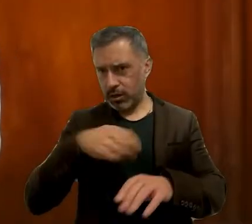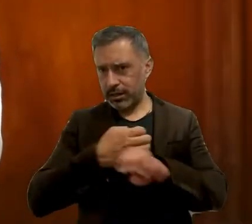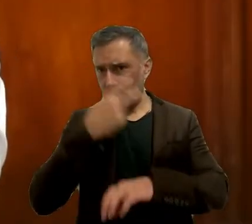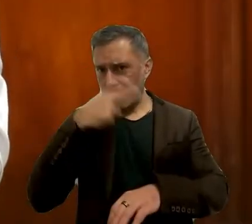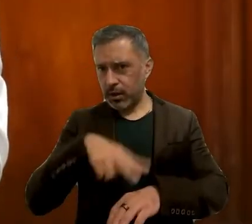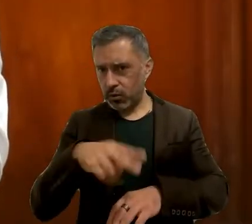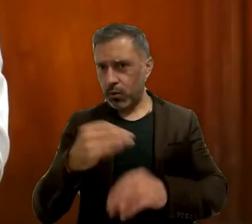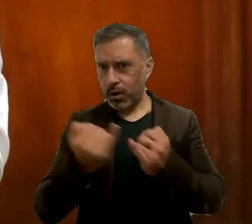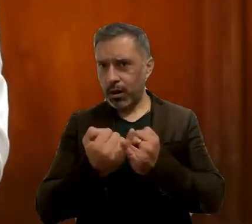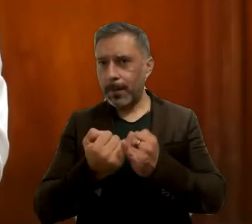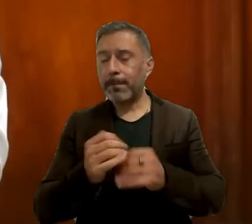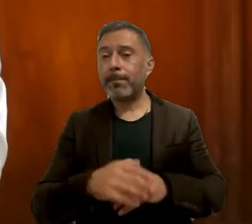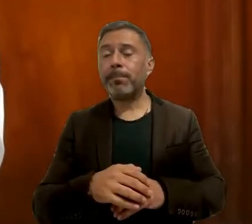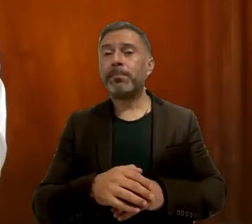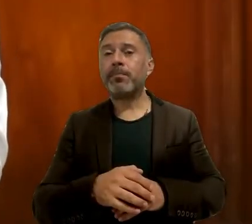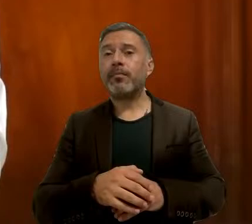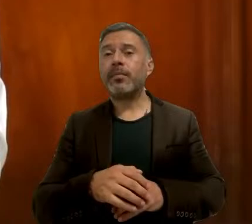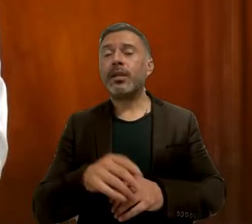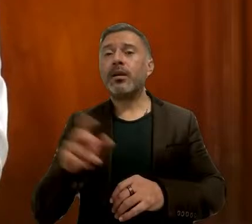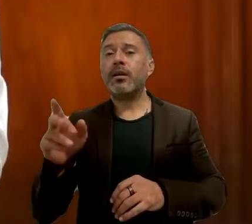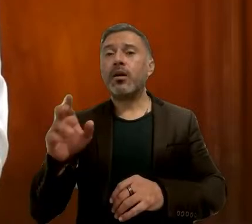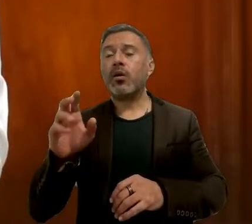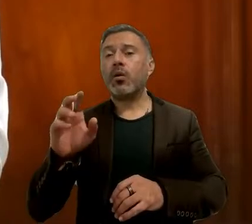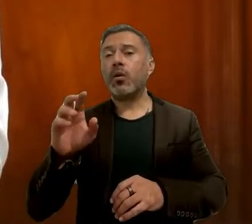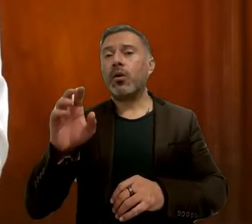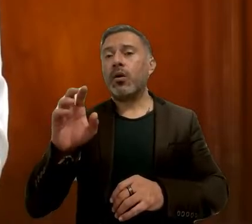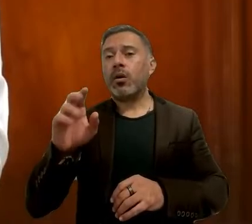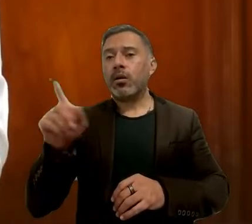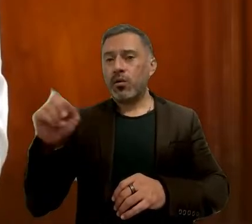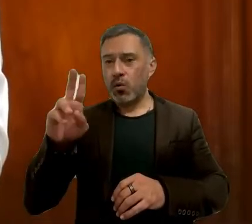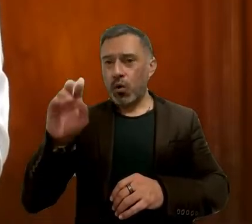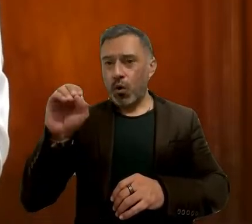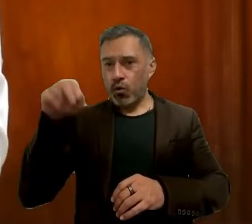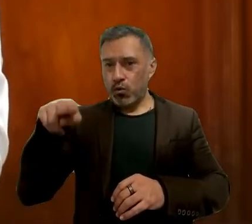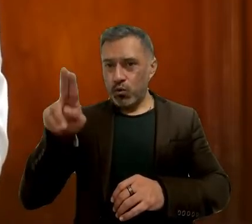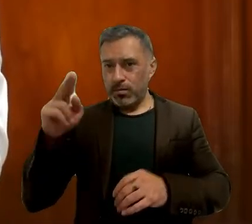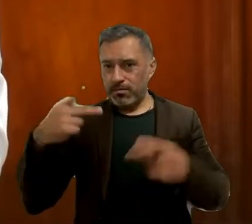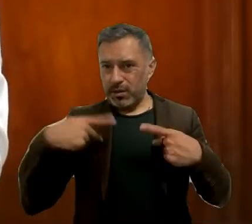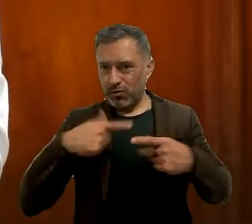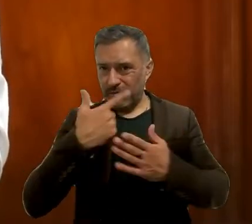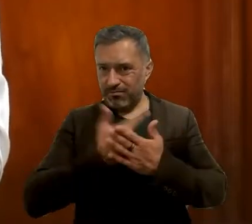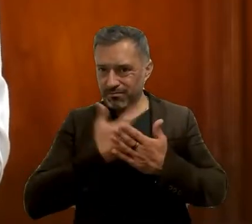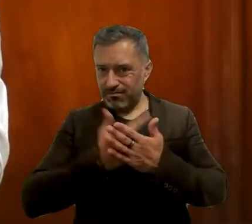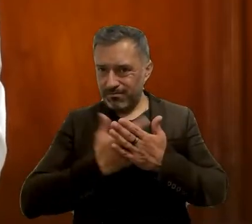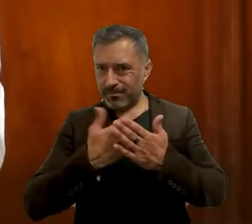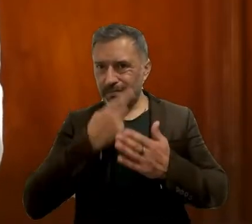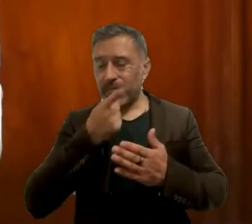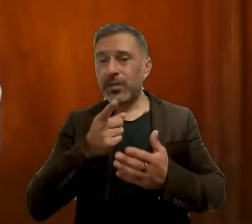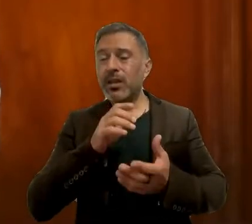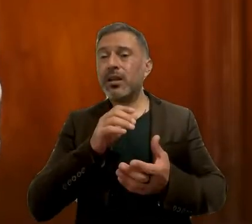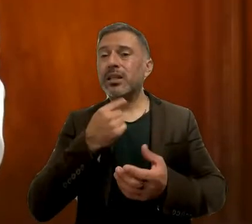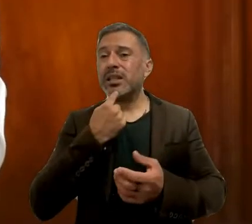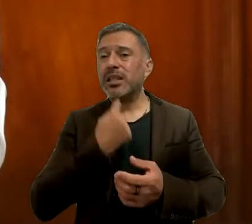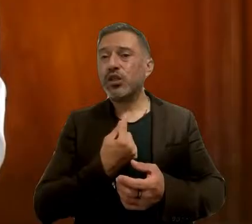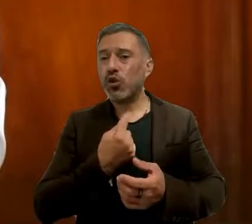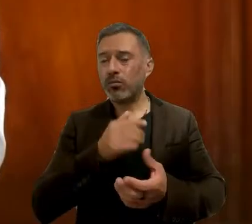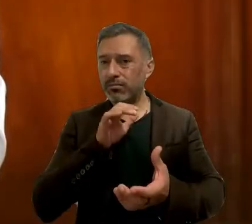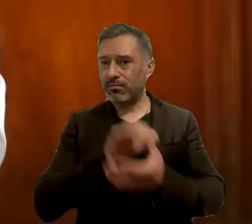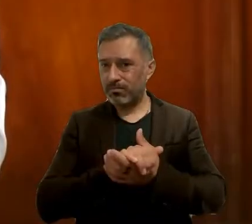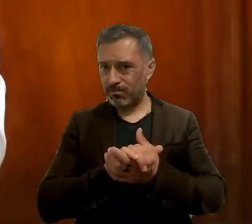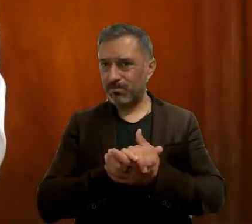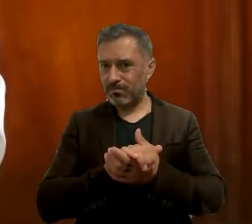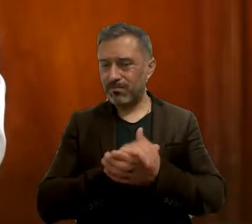Fondo de Población de las Naciones Unidas, el matrimonio infantil es un matrimonio en el que uno o